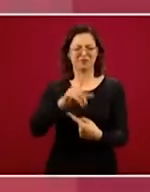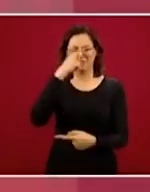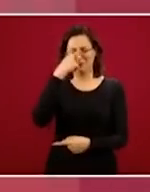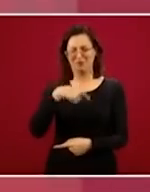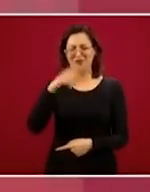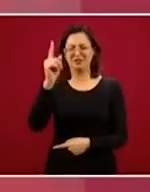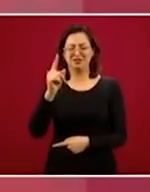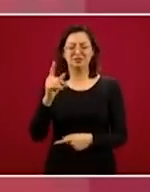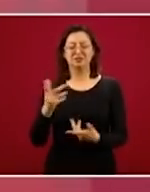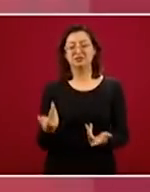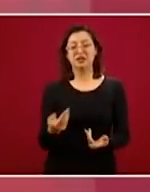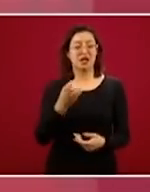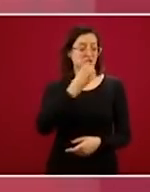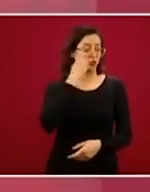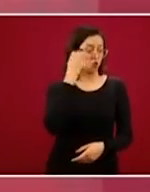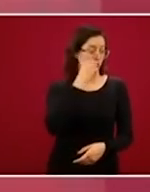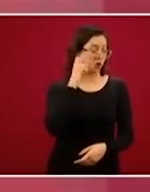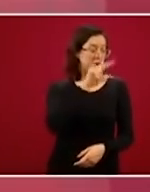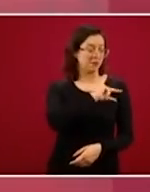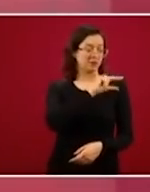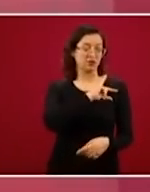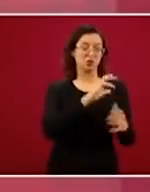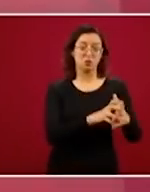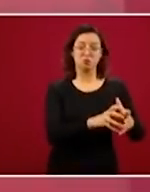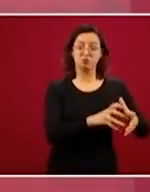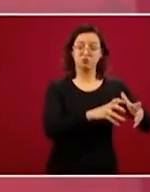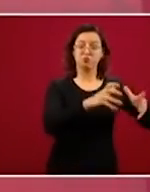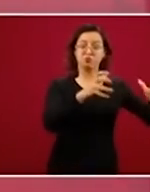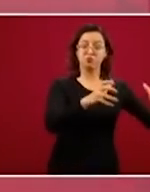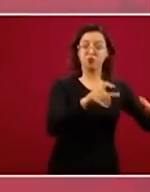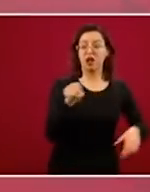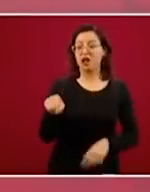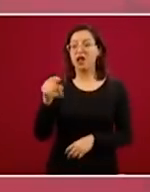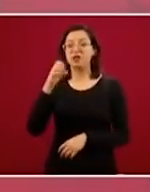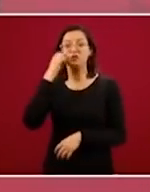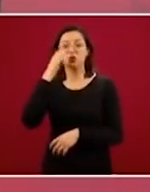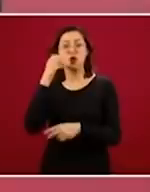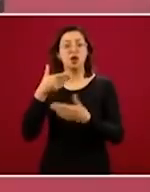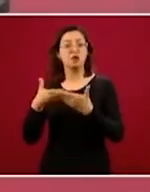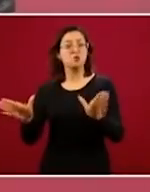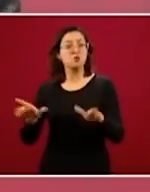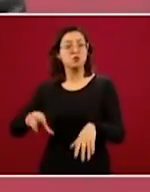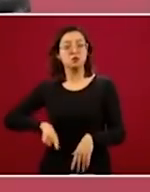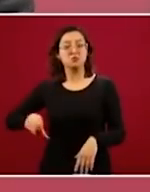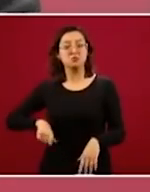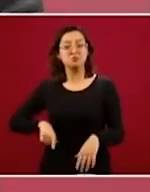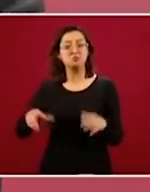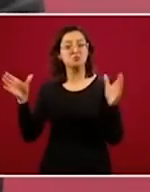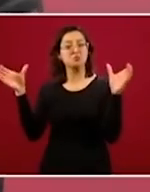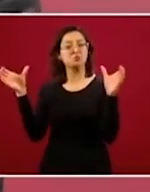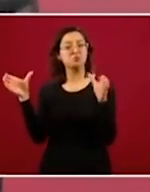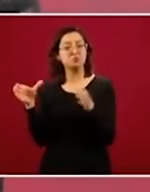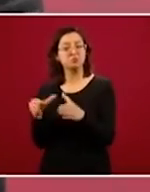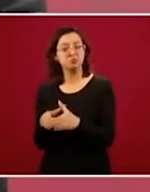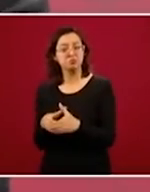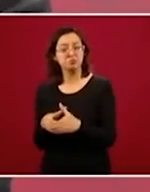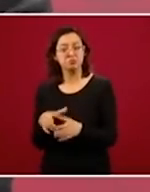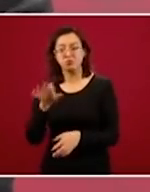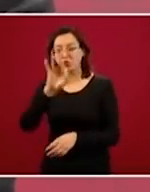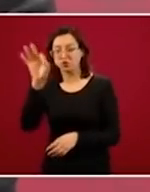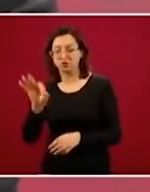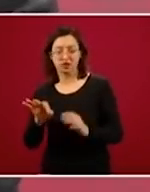de escuelas privadas que en escuelas públicas porcentualmente hablando